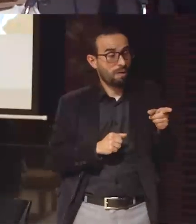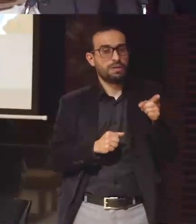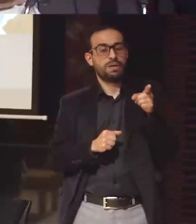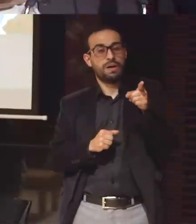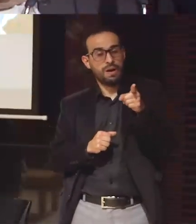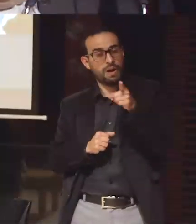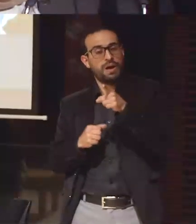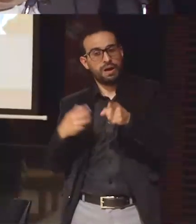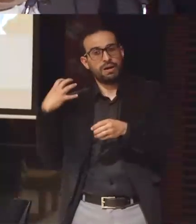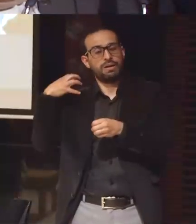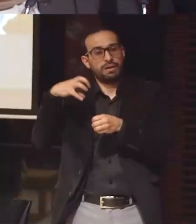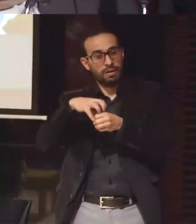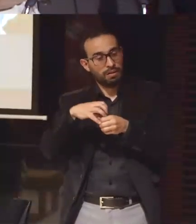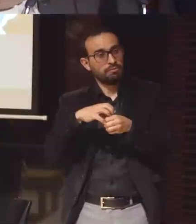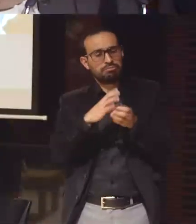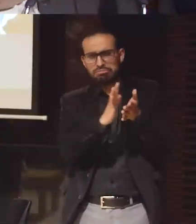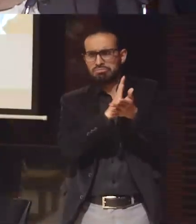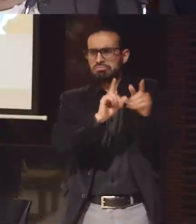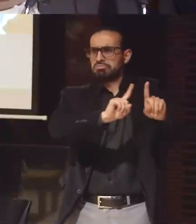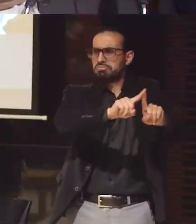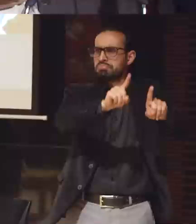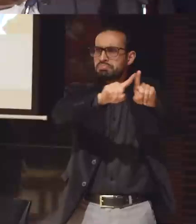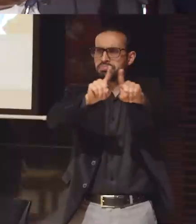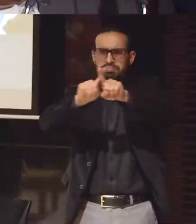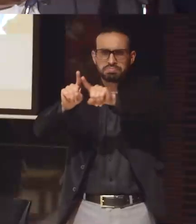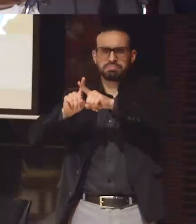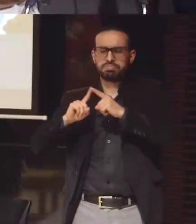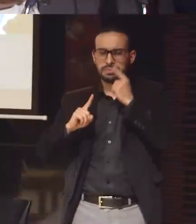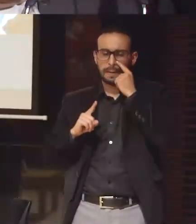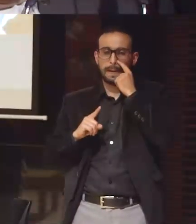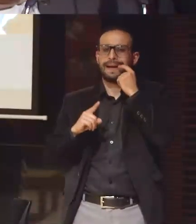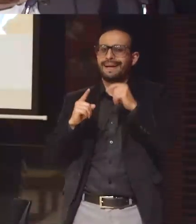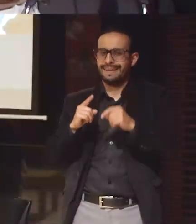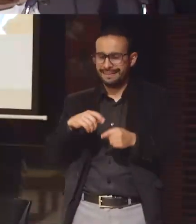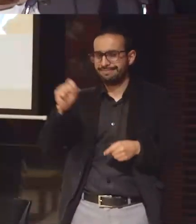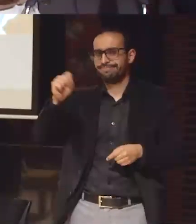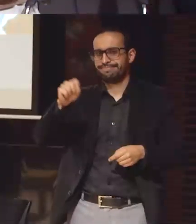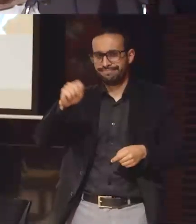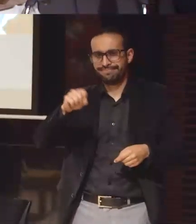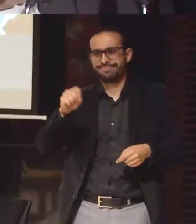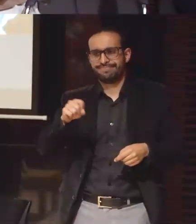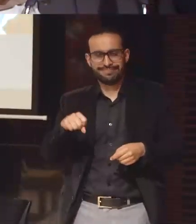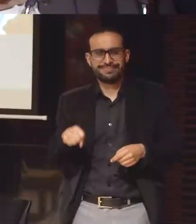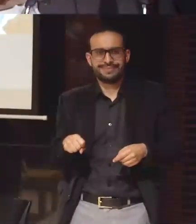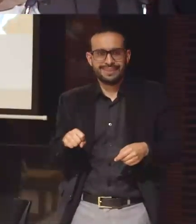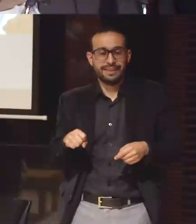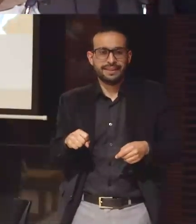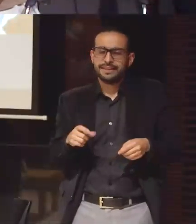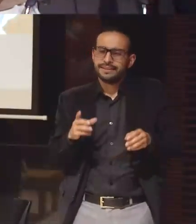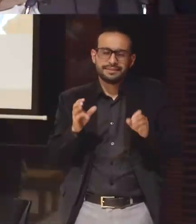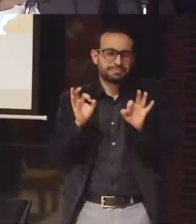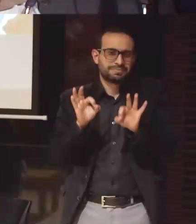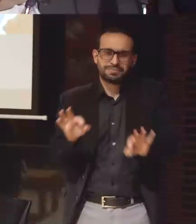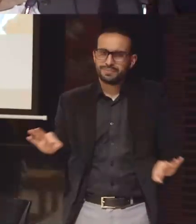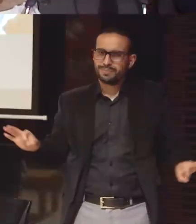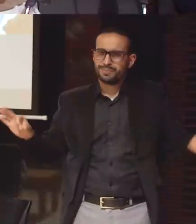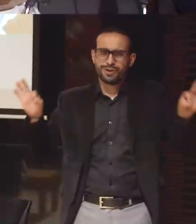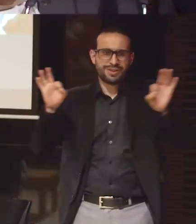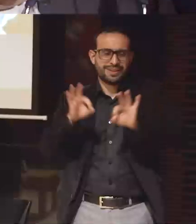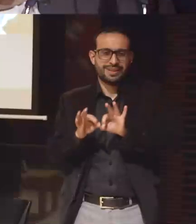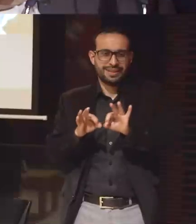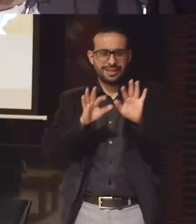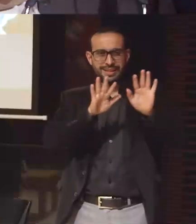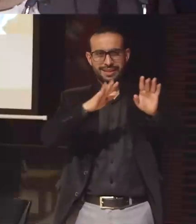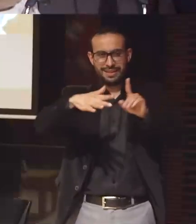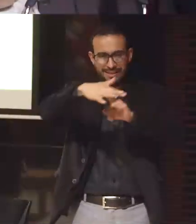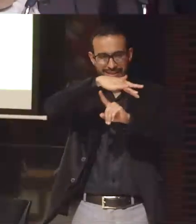esto. Entonces, yo creo que como un mecanismo de participación ciudadana que de verdad muestre la necesidad y la prioridad de un contexto social es